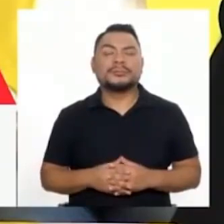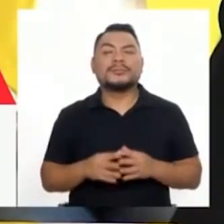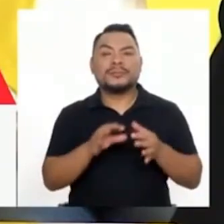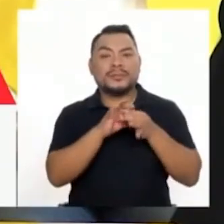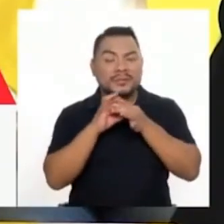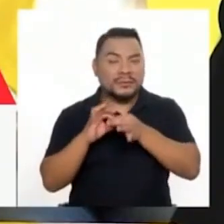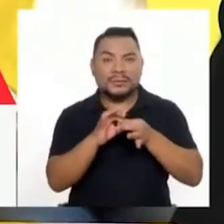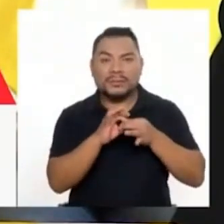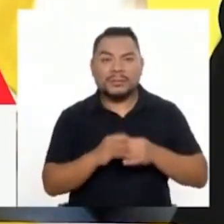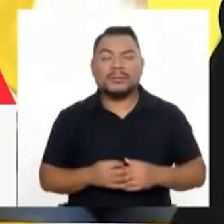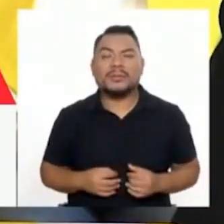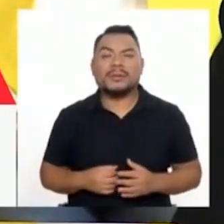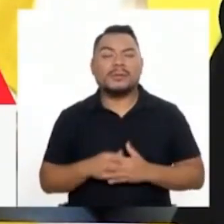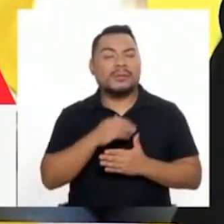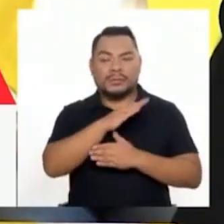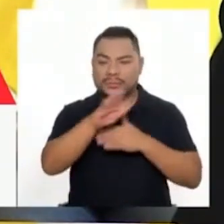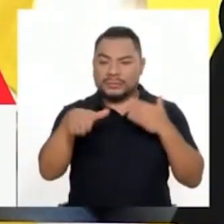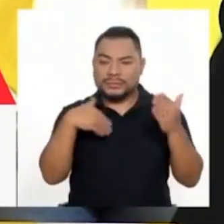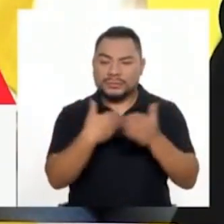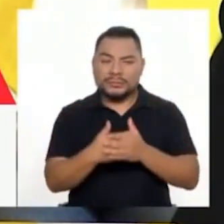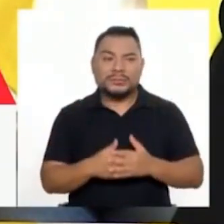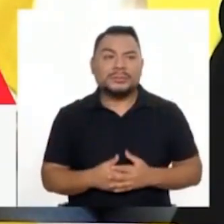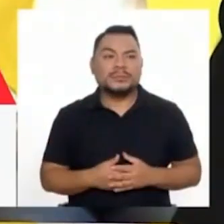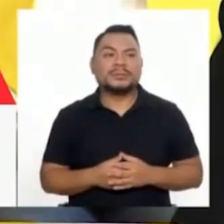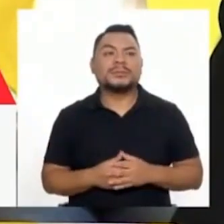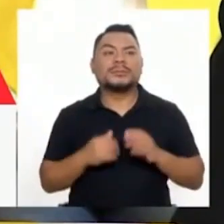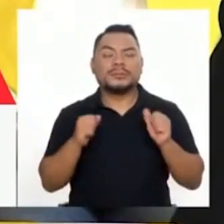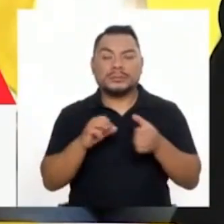Unidos, todo.